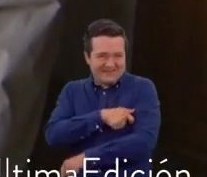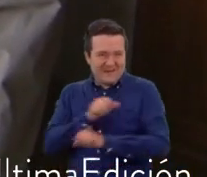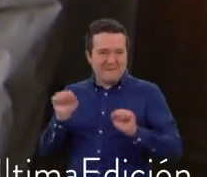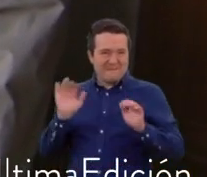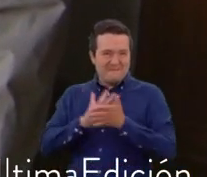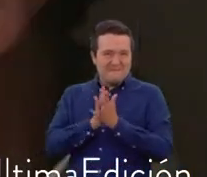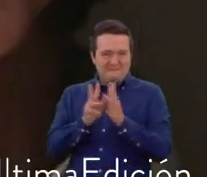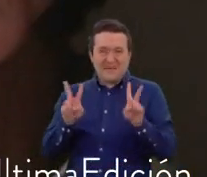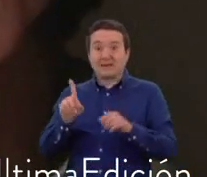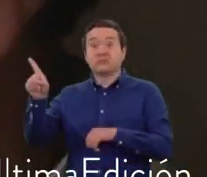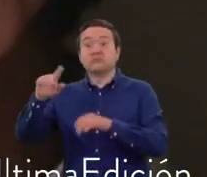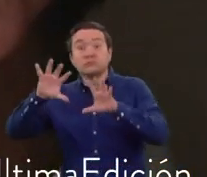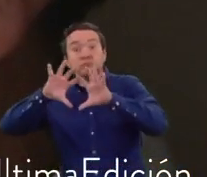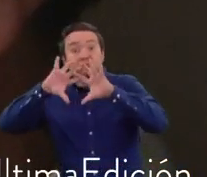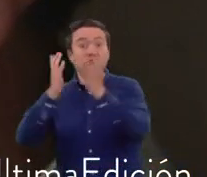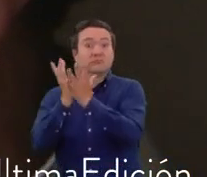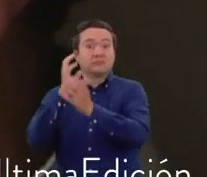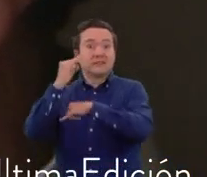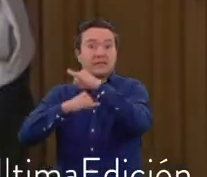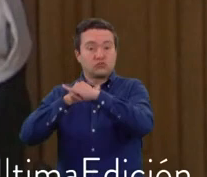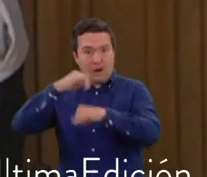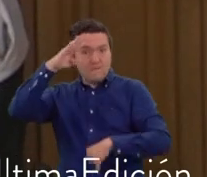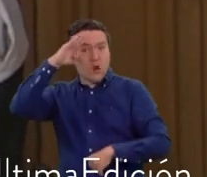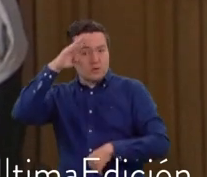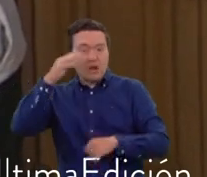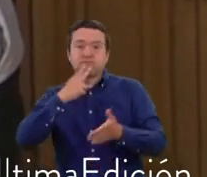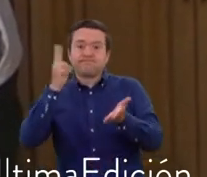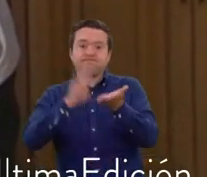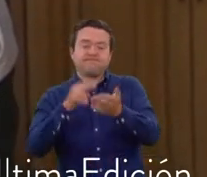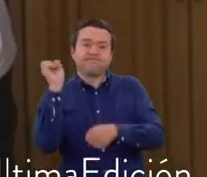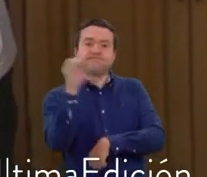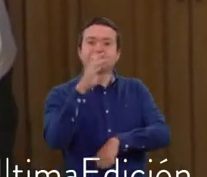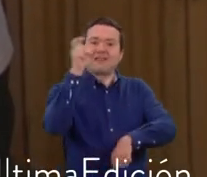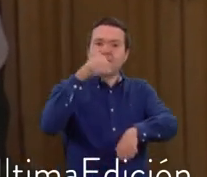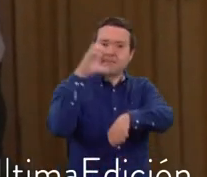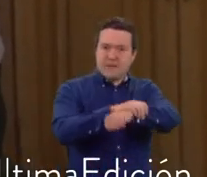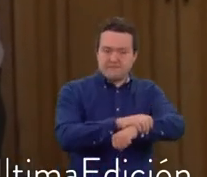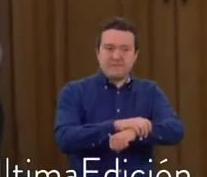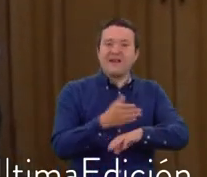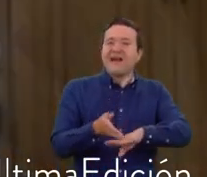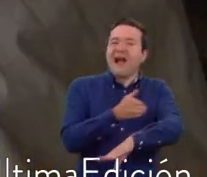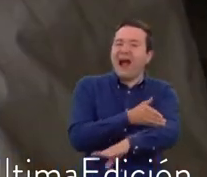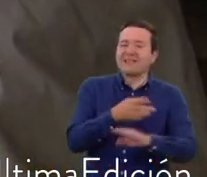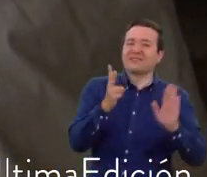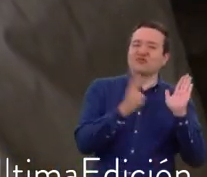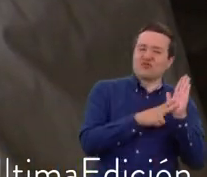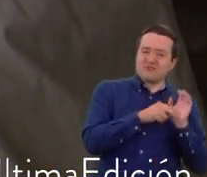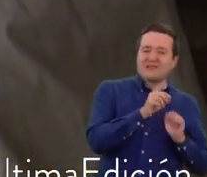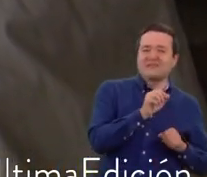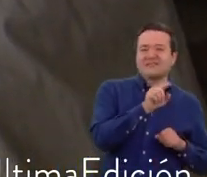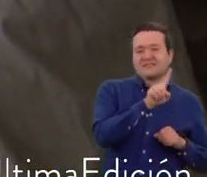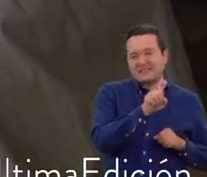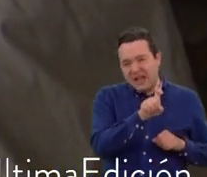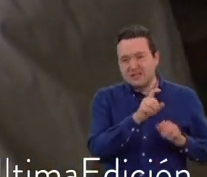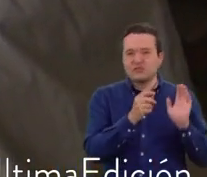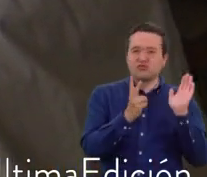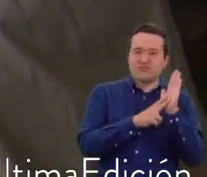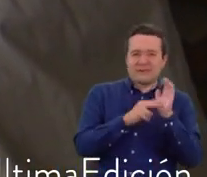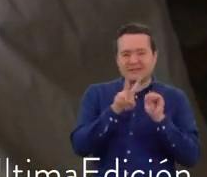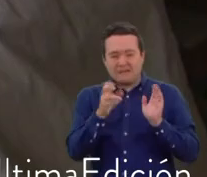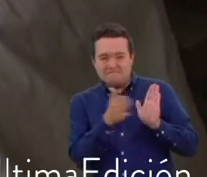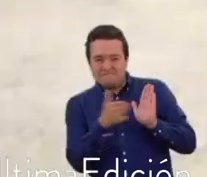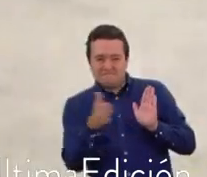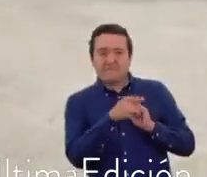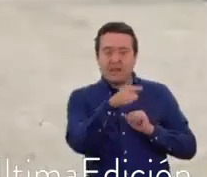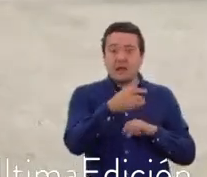del bloque élmer cárdenas de las auc en 2006 de acuerdo con la investigación restrepo habría dado instrucciones de no entregar a